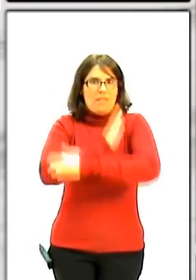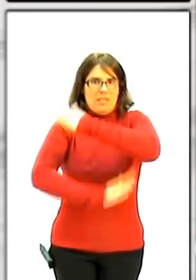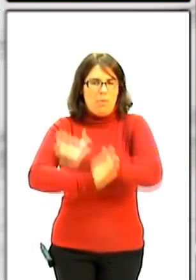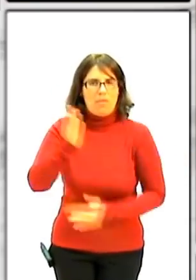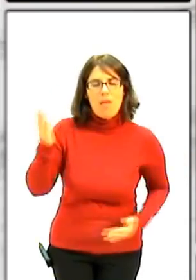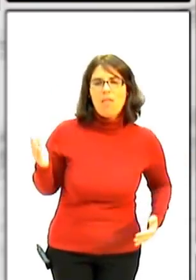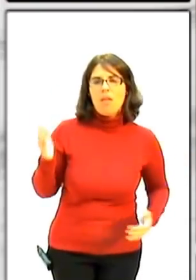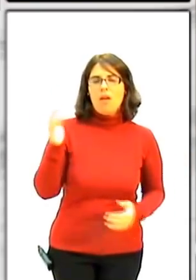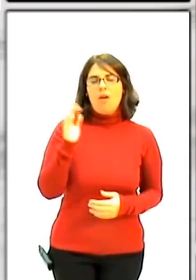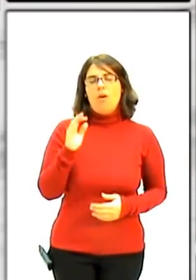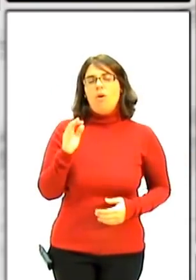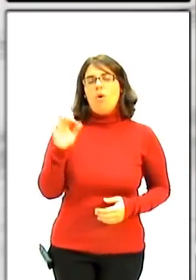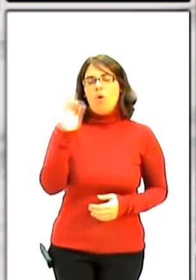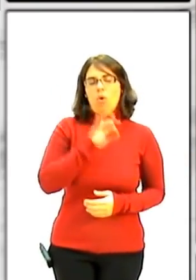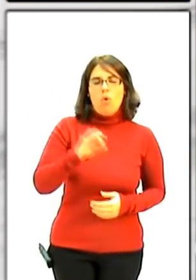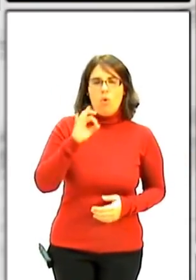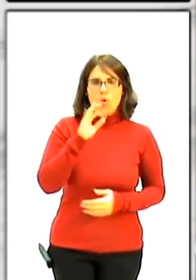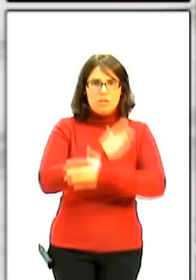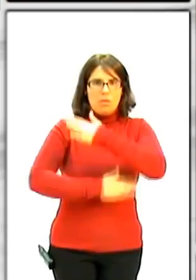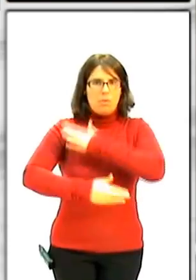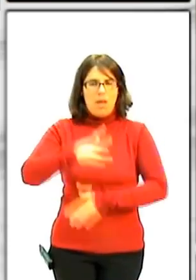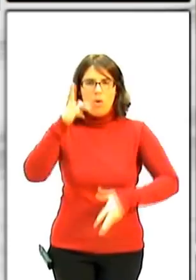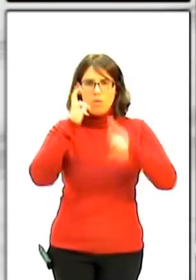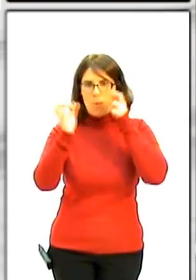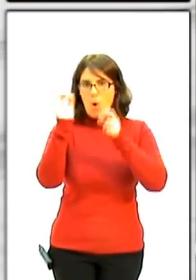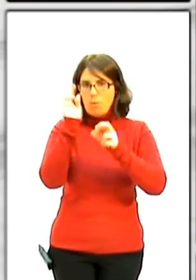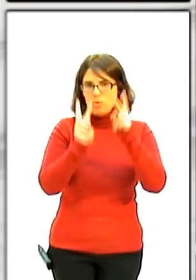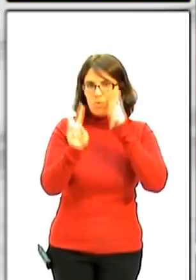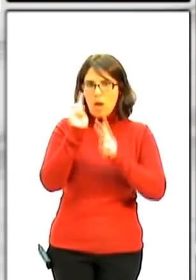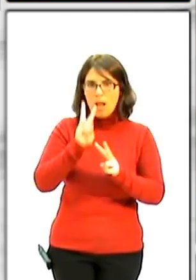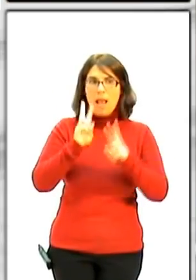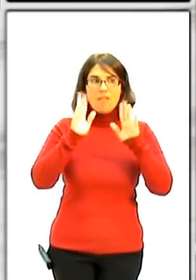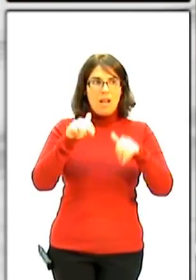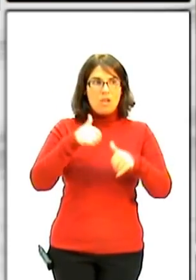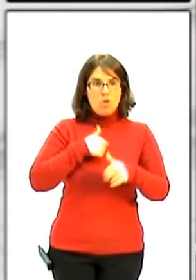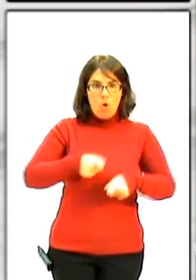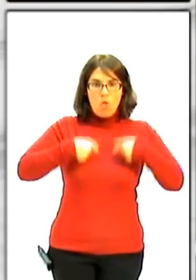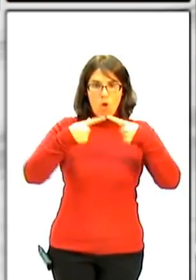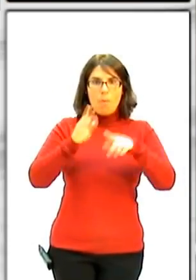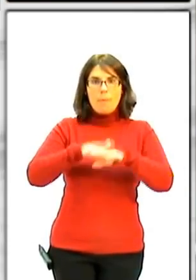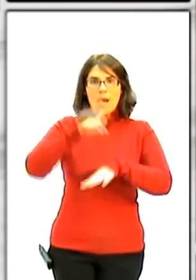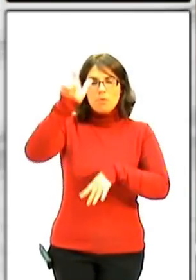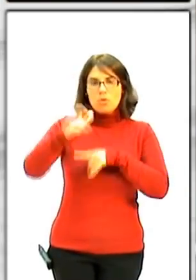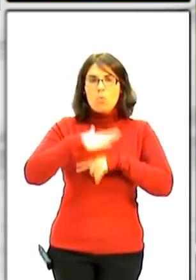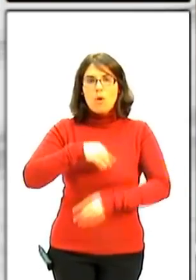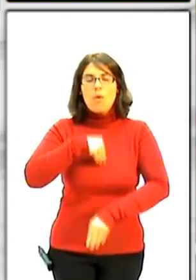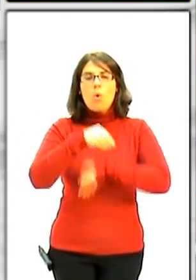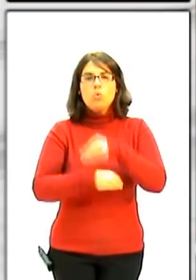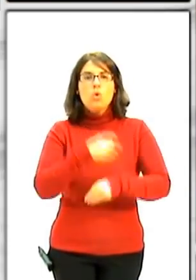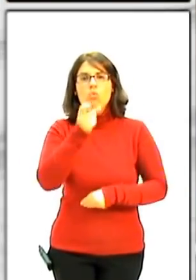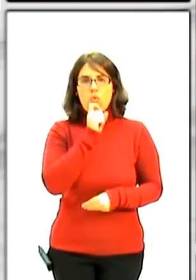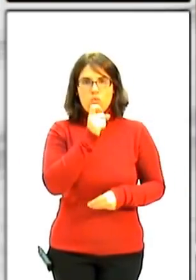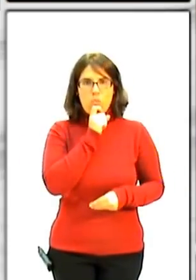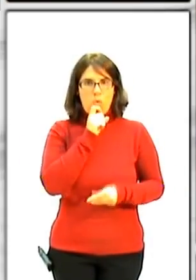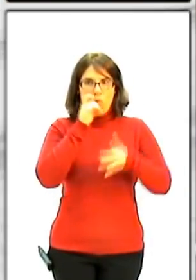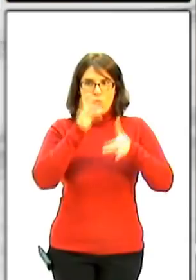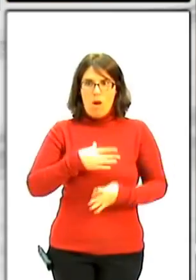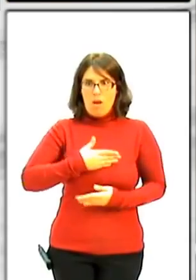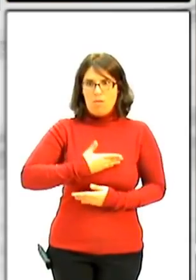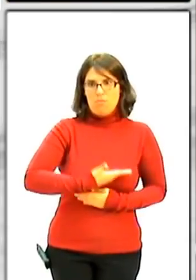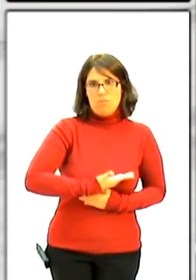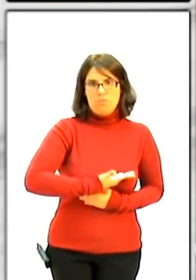discapacidad auditiva, discapacidad visual, lo pueda recibir pues como lo